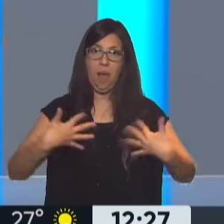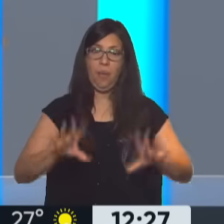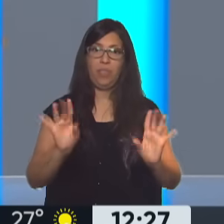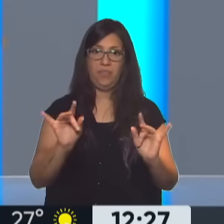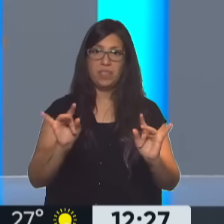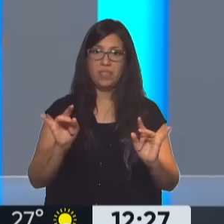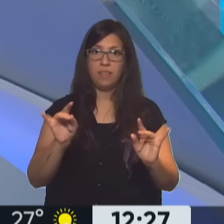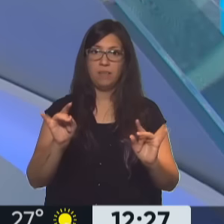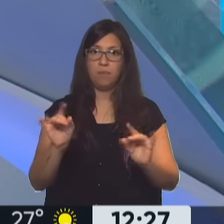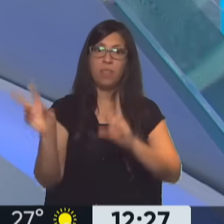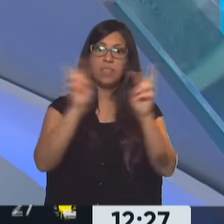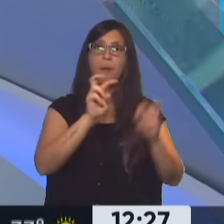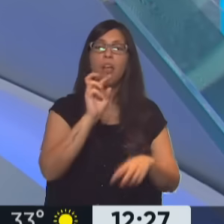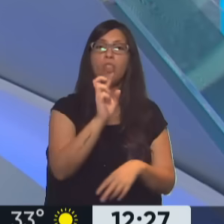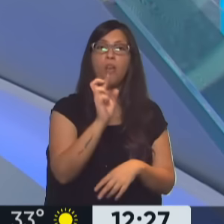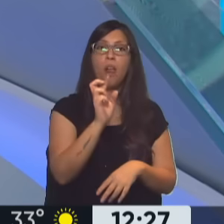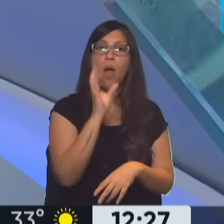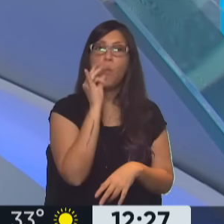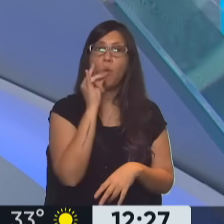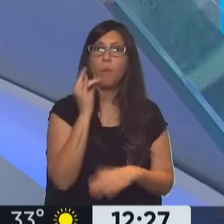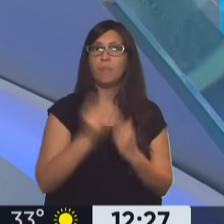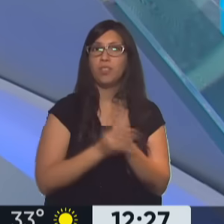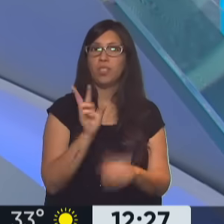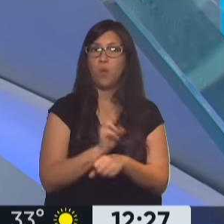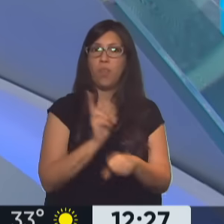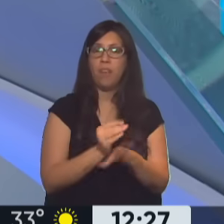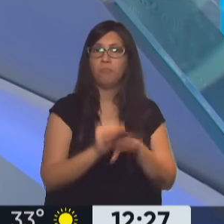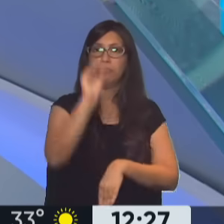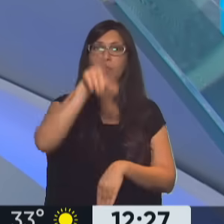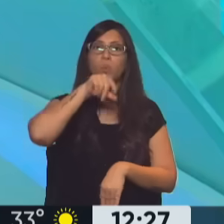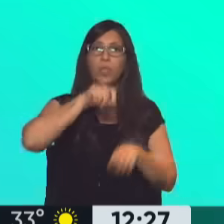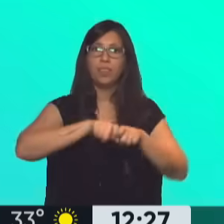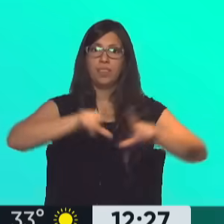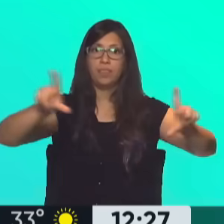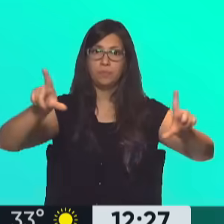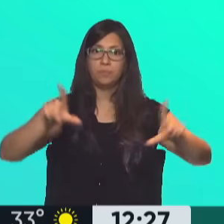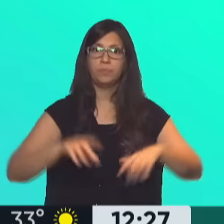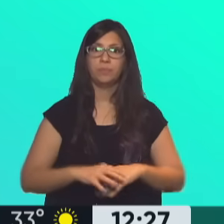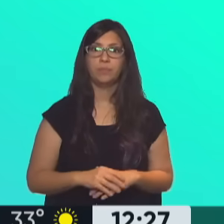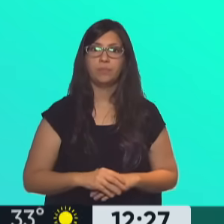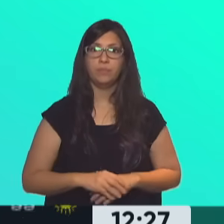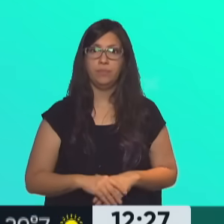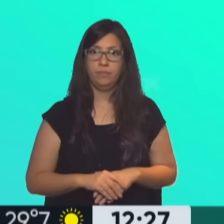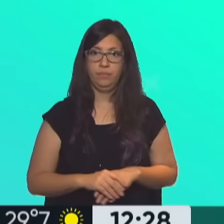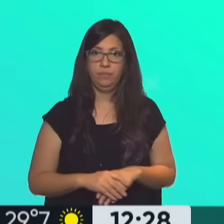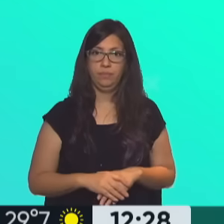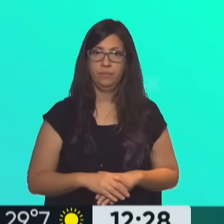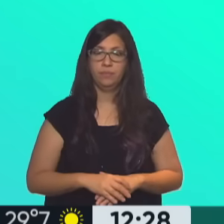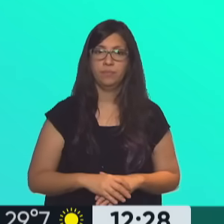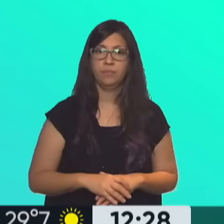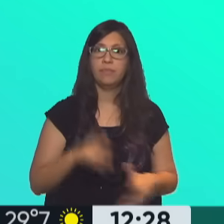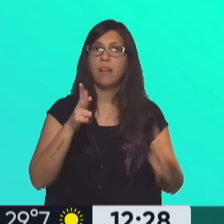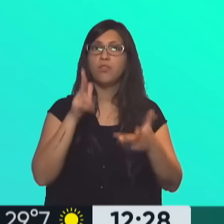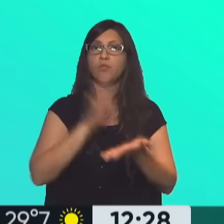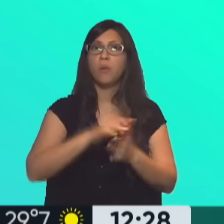enfocamos nuevamente en el dólar blue hay un tweet del ministro de seguridad Aníbal Fernández ya mismo lo estamos compartiendo está hablando de diferentes